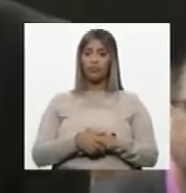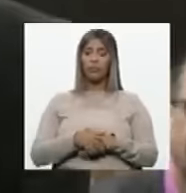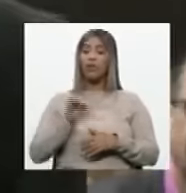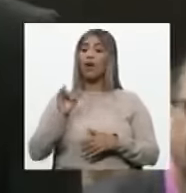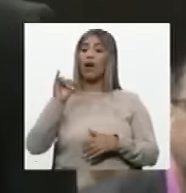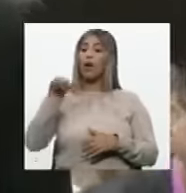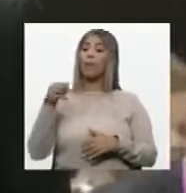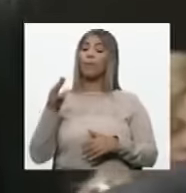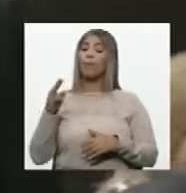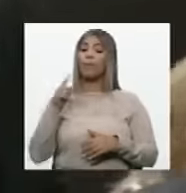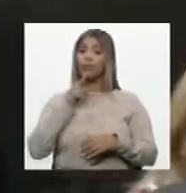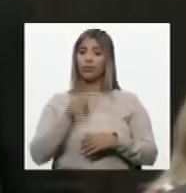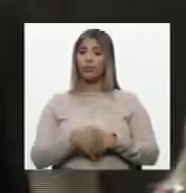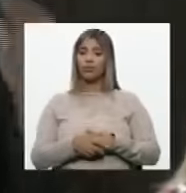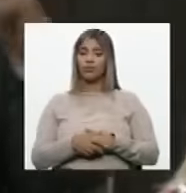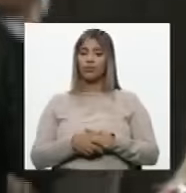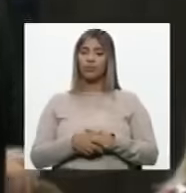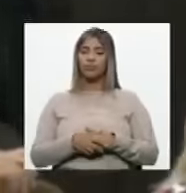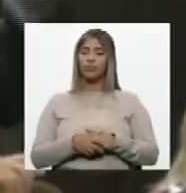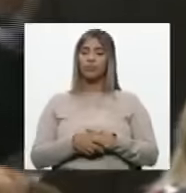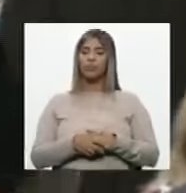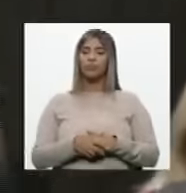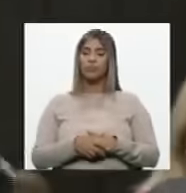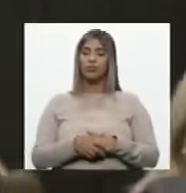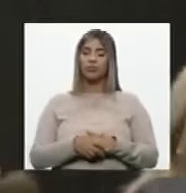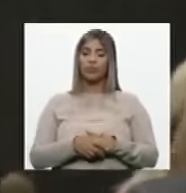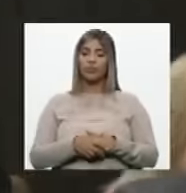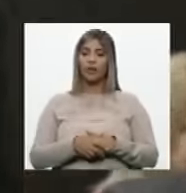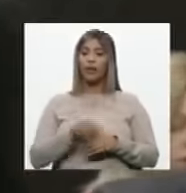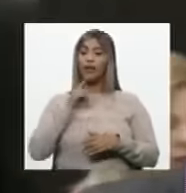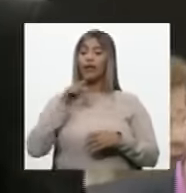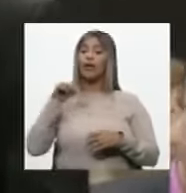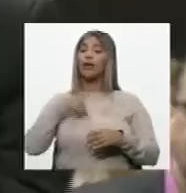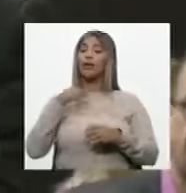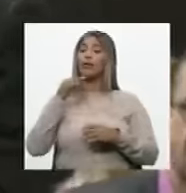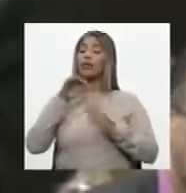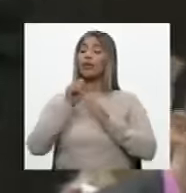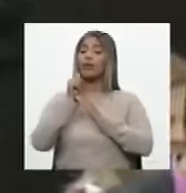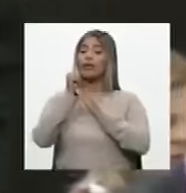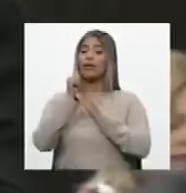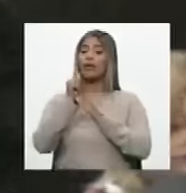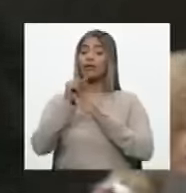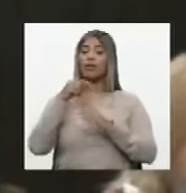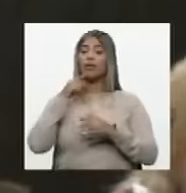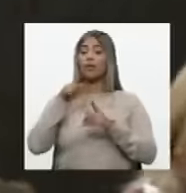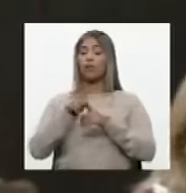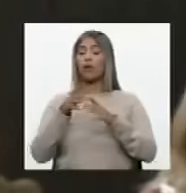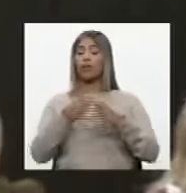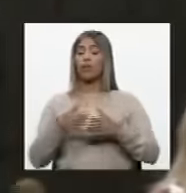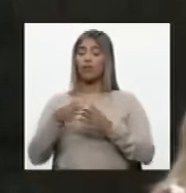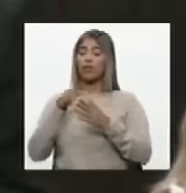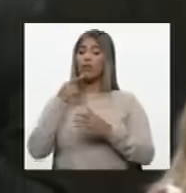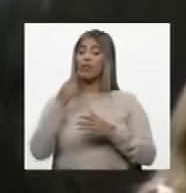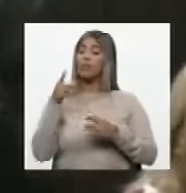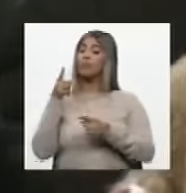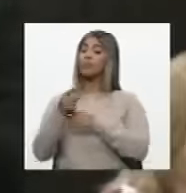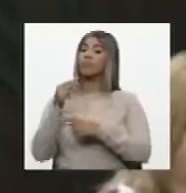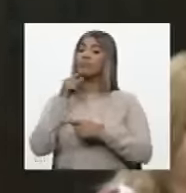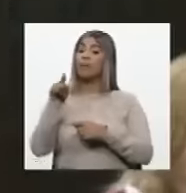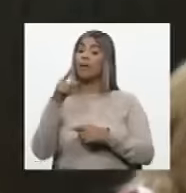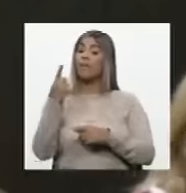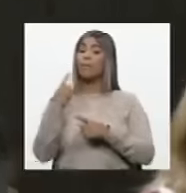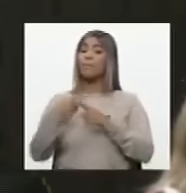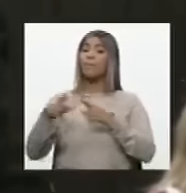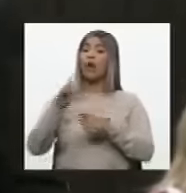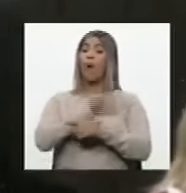Juan Pablo Pérez Alfonso, el representante norteamericano increpa a Betancourt y a Pérez Alfonso diciéndole, pero